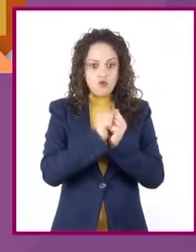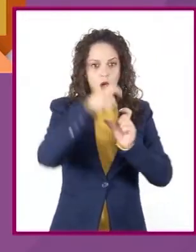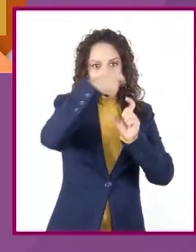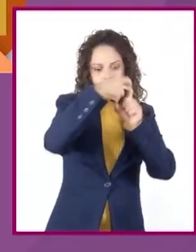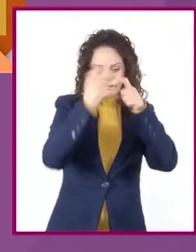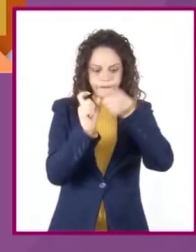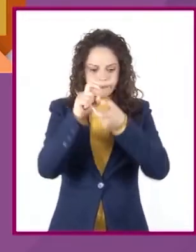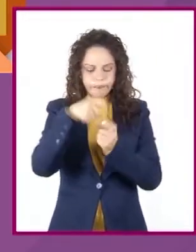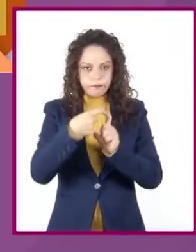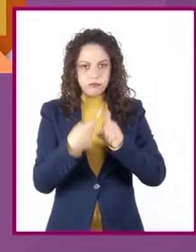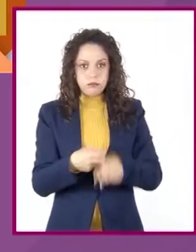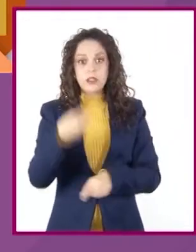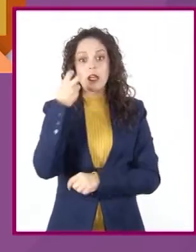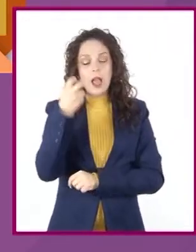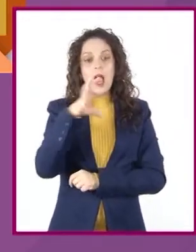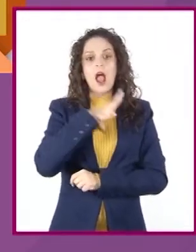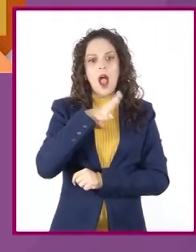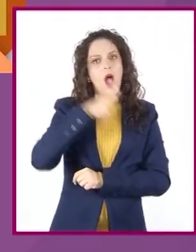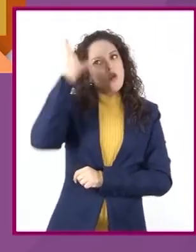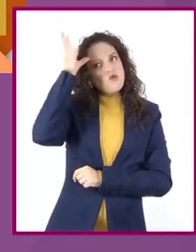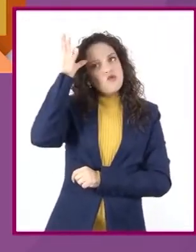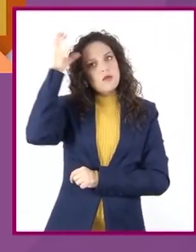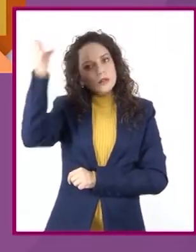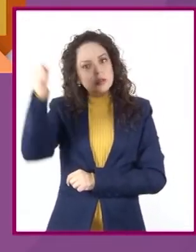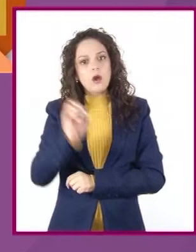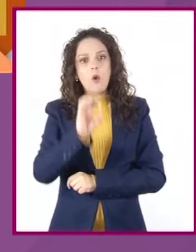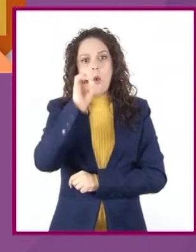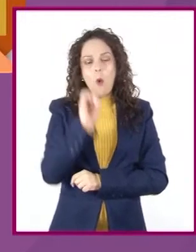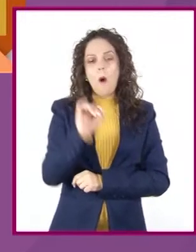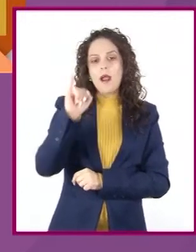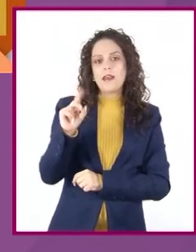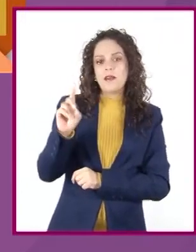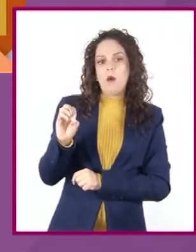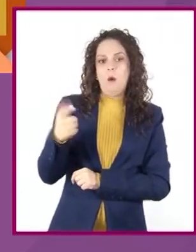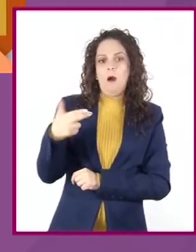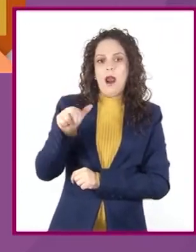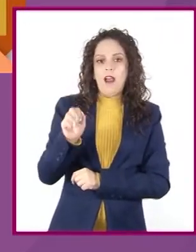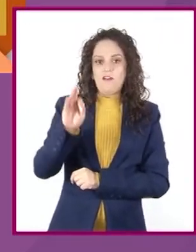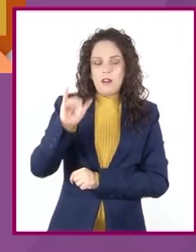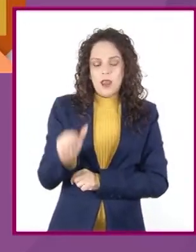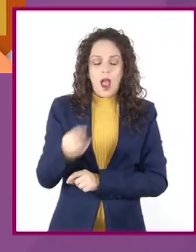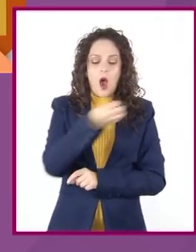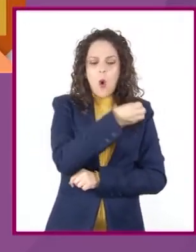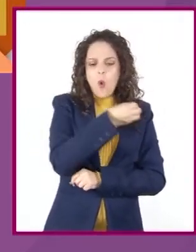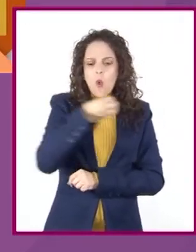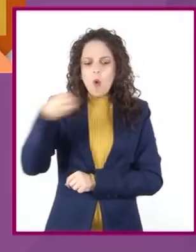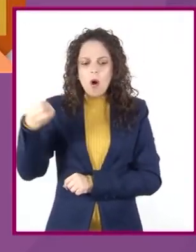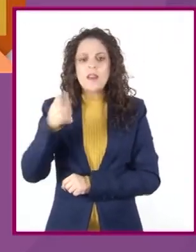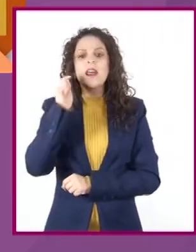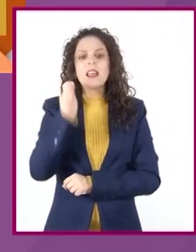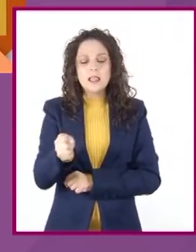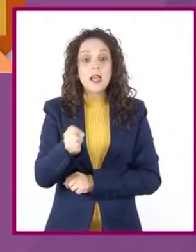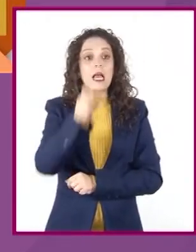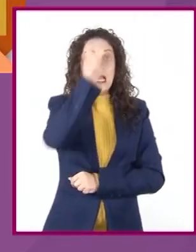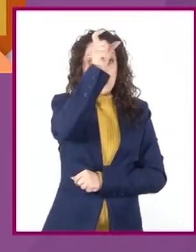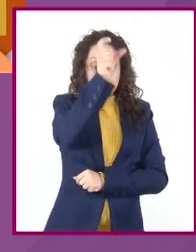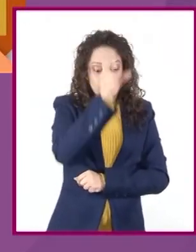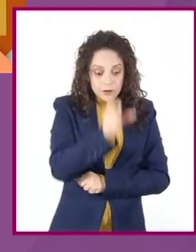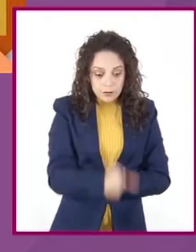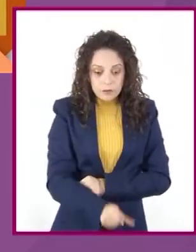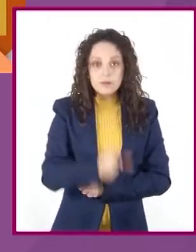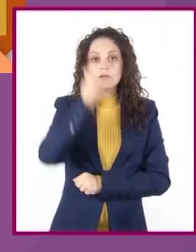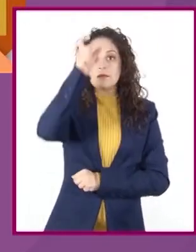o ideografía. El orden de la lectura más común era en forma vertical, de